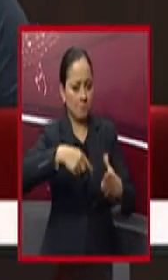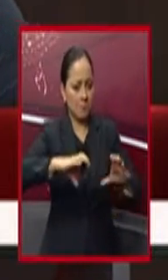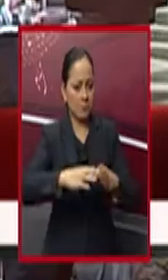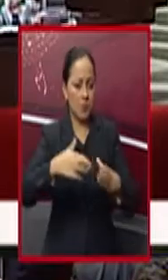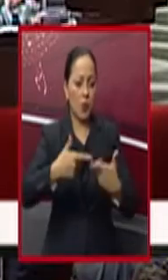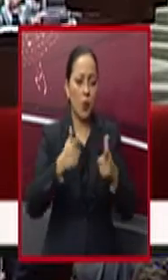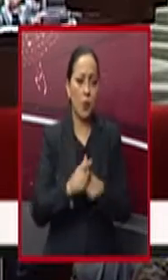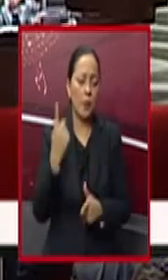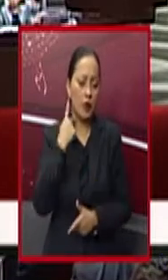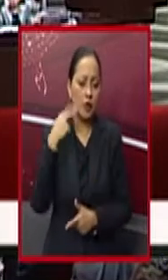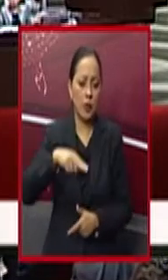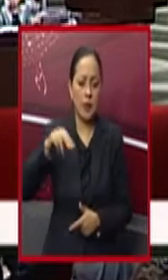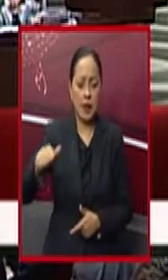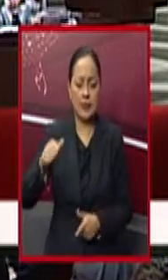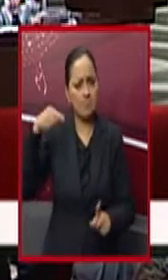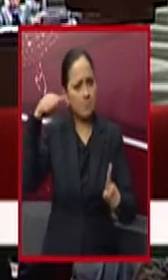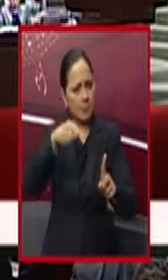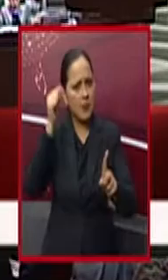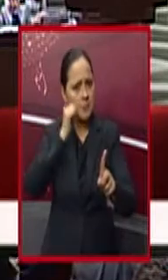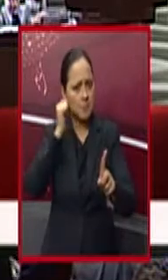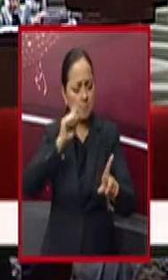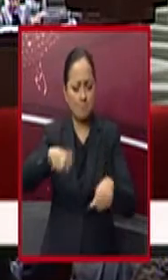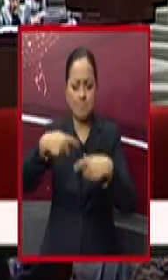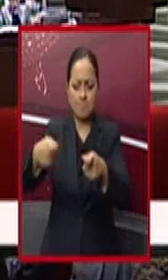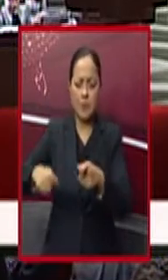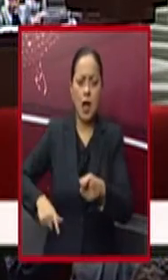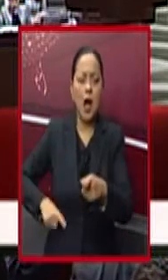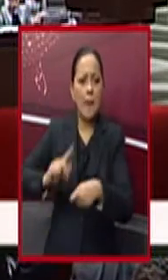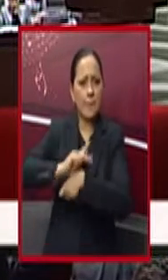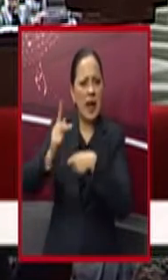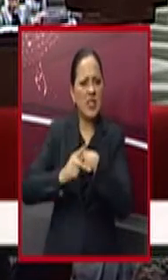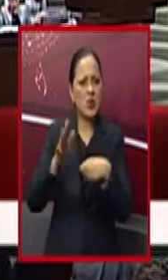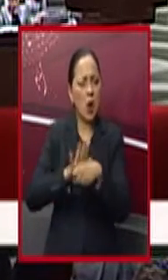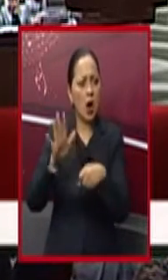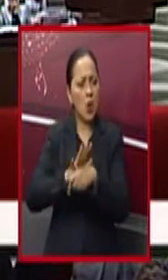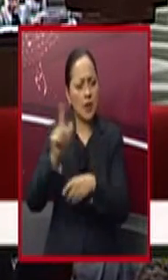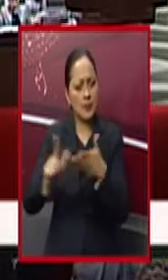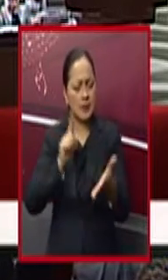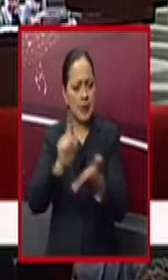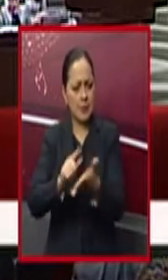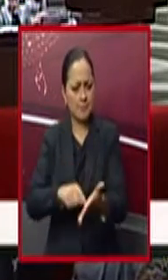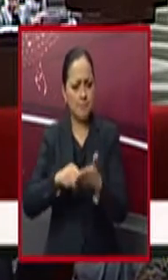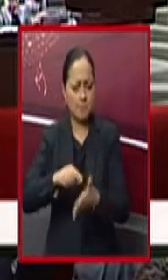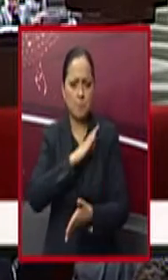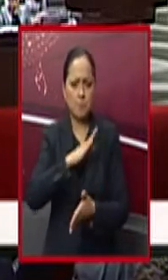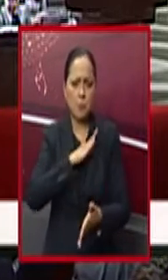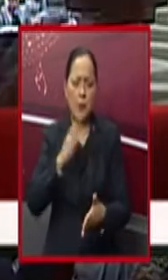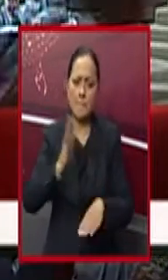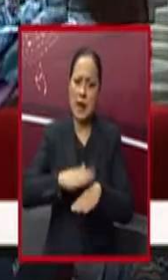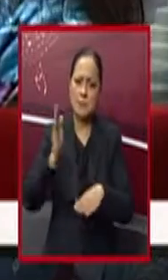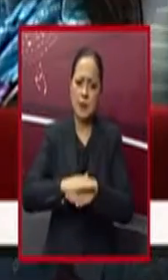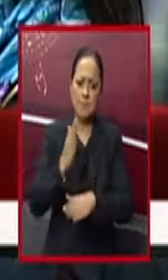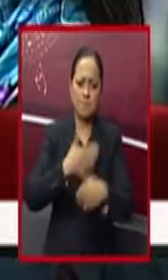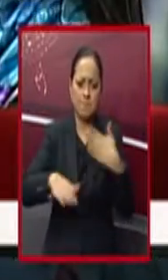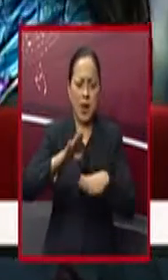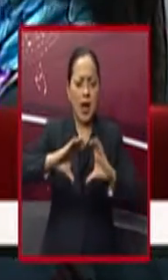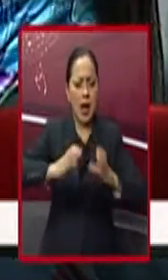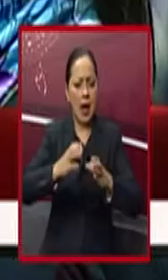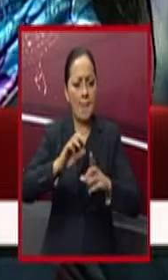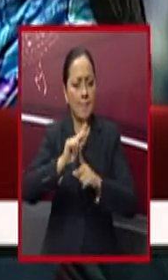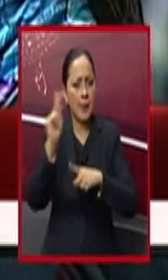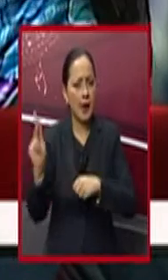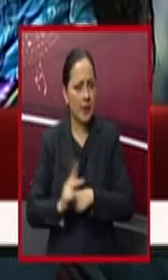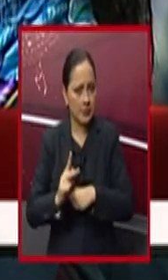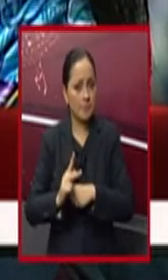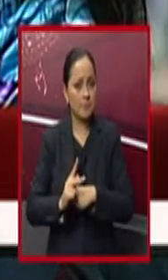Alianza estarán enfocadas a dotar al Estado de instrumentos jurídicos que le permitan acelerar el crecimiento y desarrollo nacional